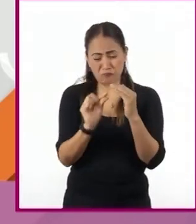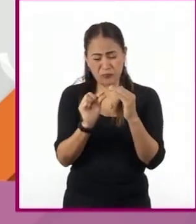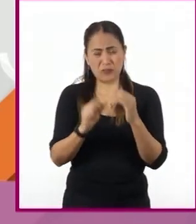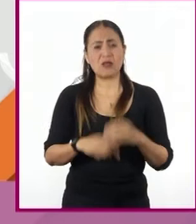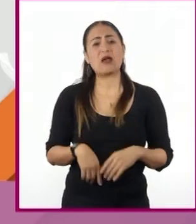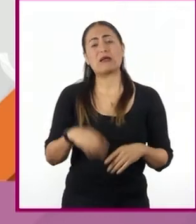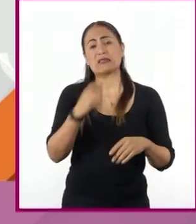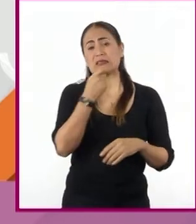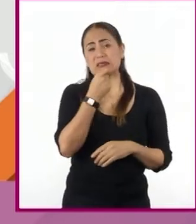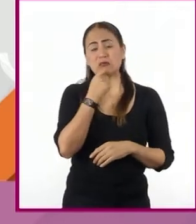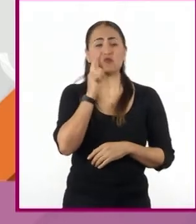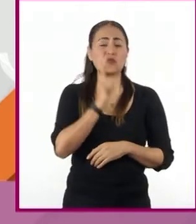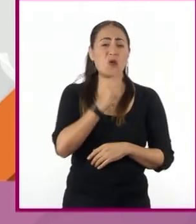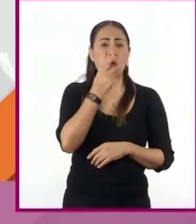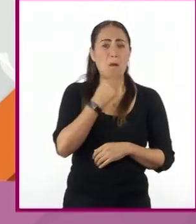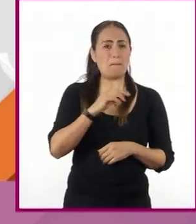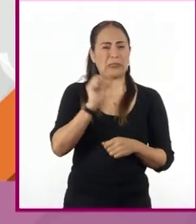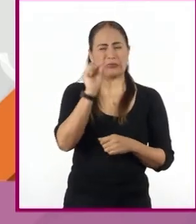niñas mucho menos todavía.